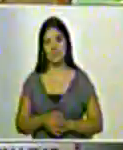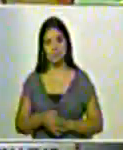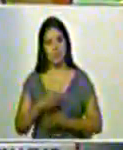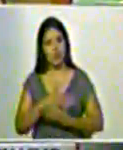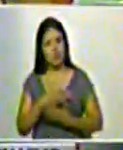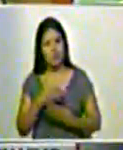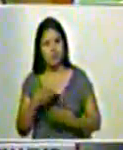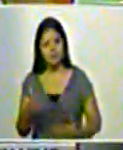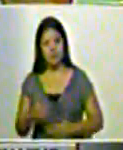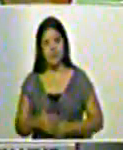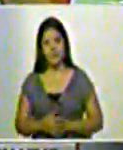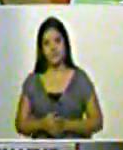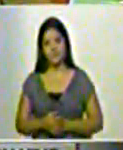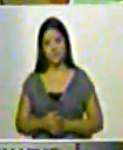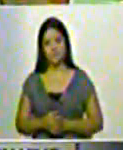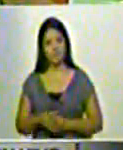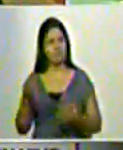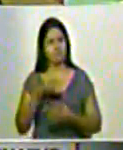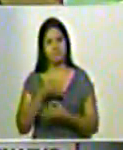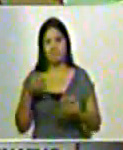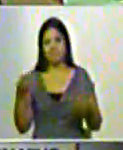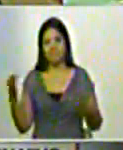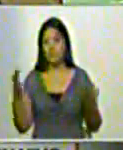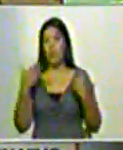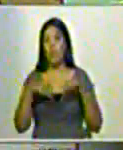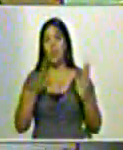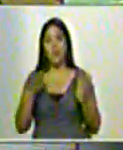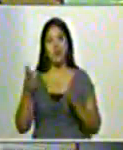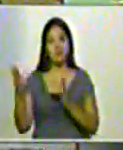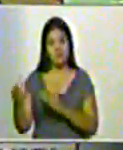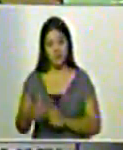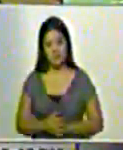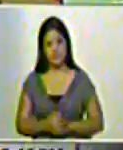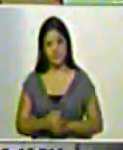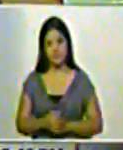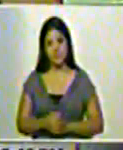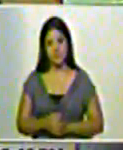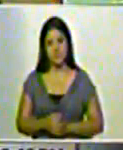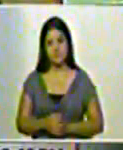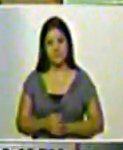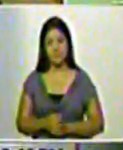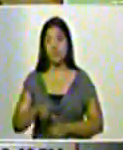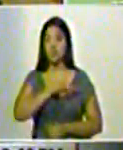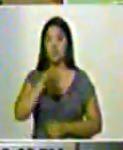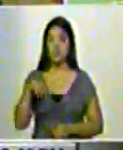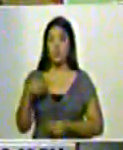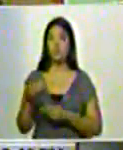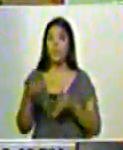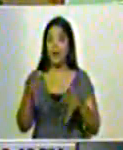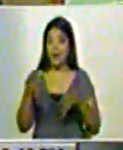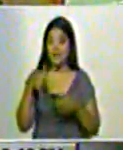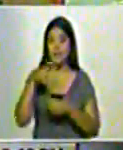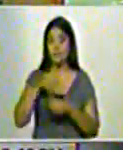disposición, con extraordinaria organización. Aquí debe haber, y es lo que nosotros estamos haciendo para ganar una elección,